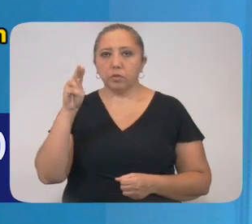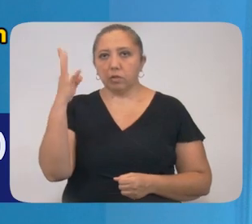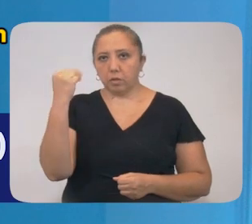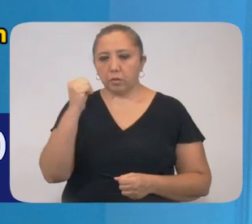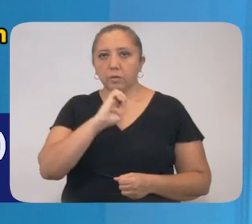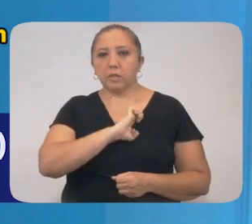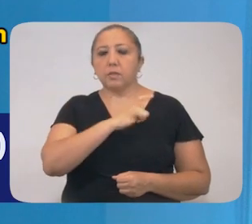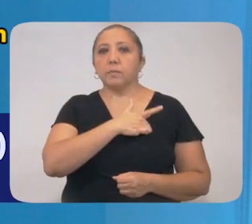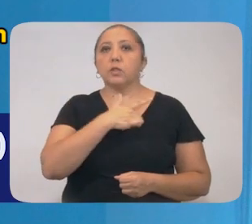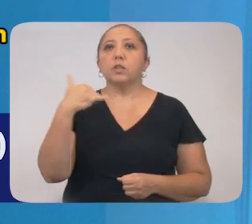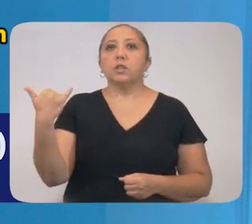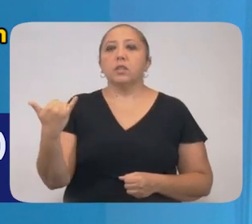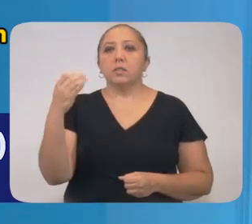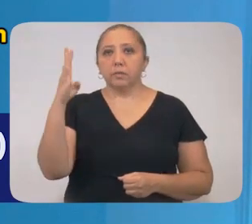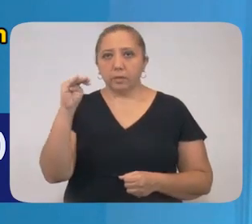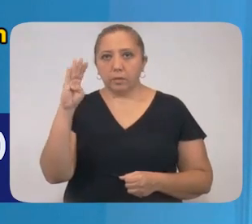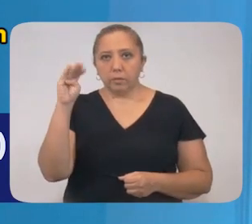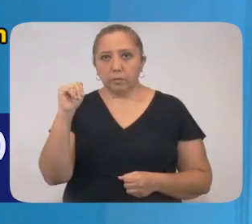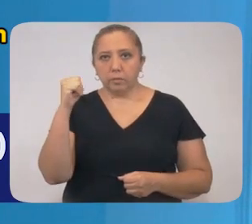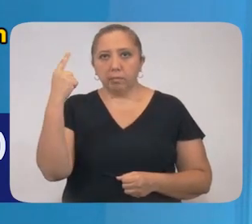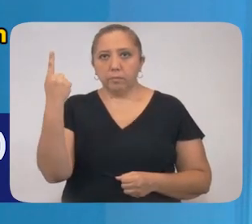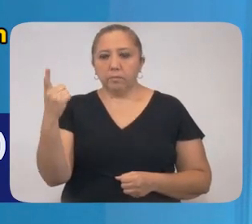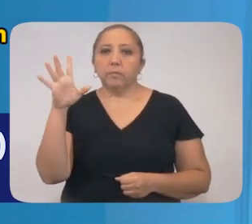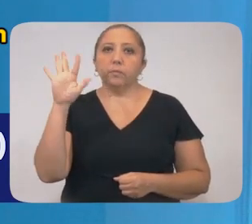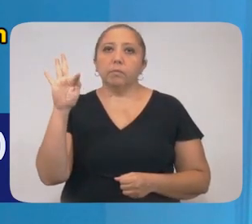9992008489 en español y